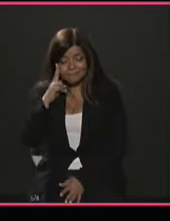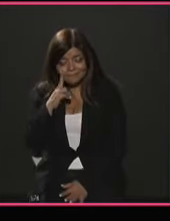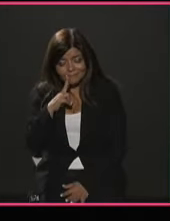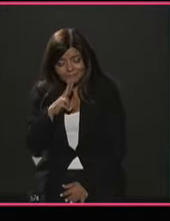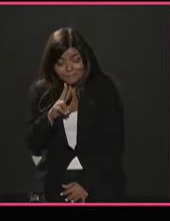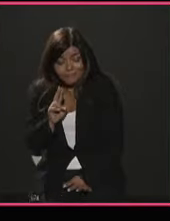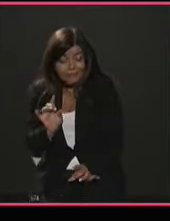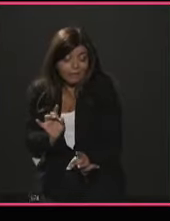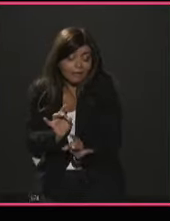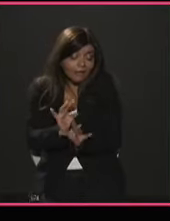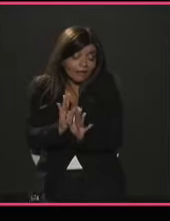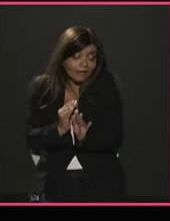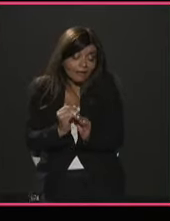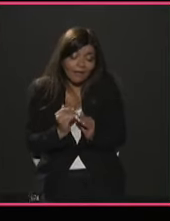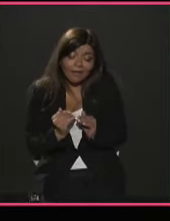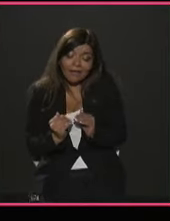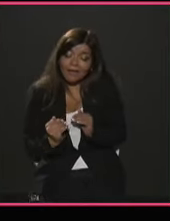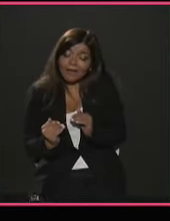algo